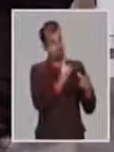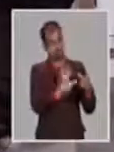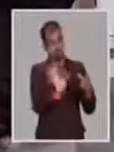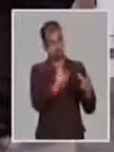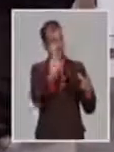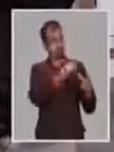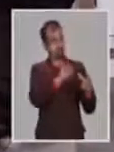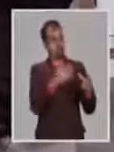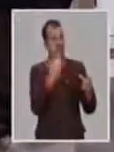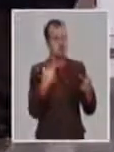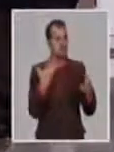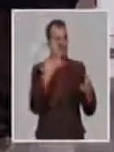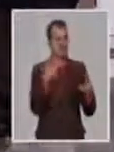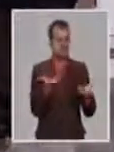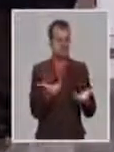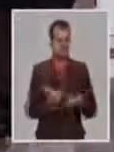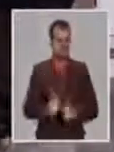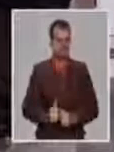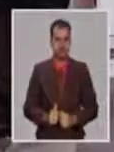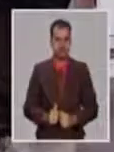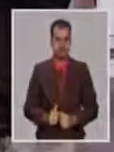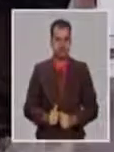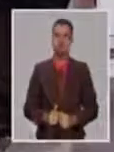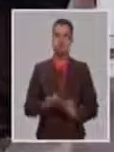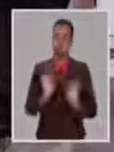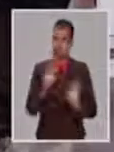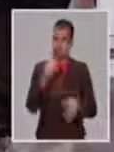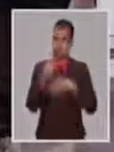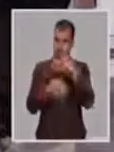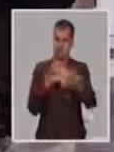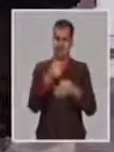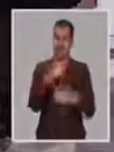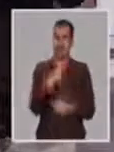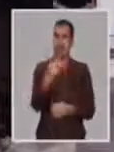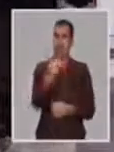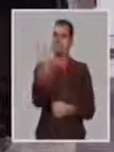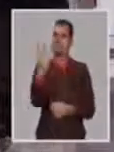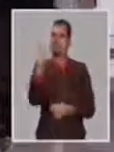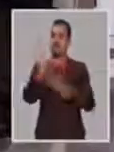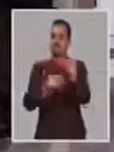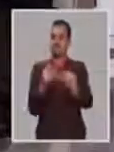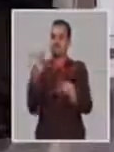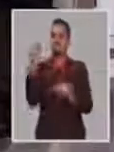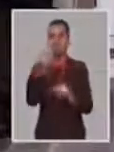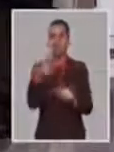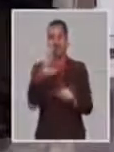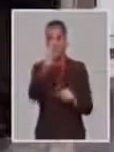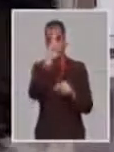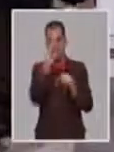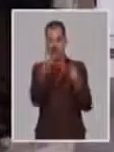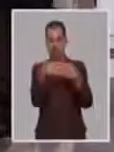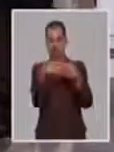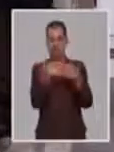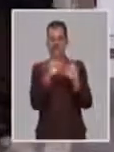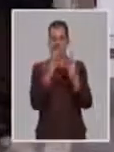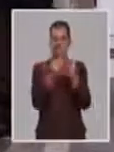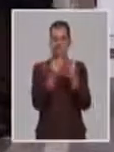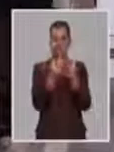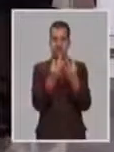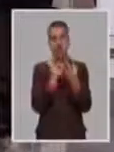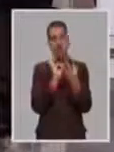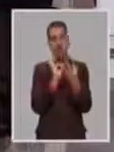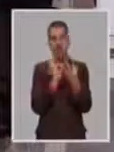ensayo? Y me gustaría saber si esto que se hablaba ahí de que van 2, 3 al consultorio, ¿es que la gente se presenta por su libre albedrío o es que